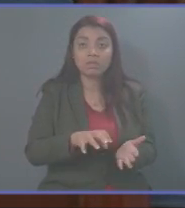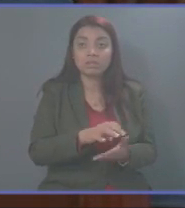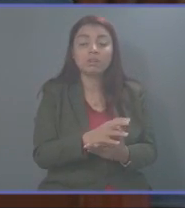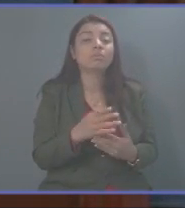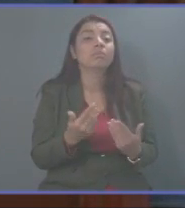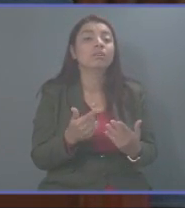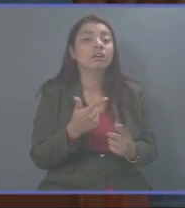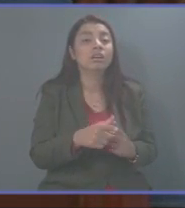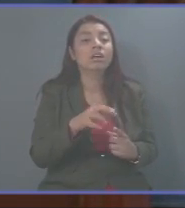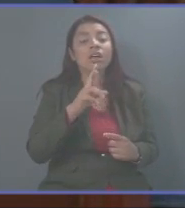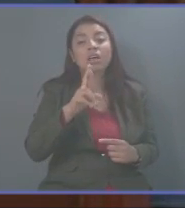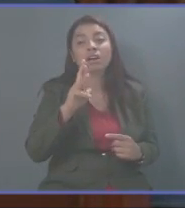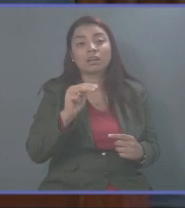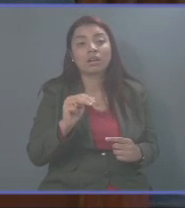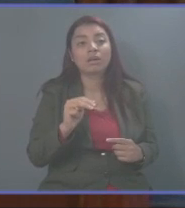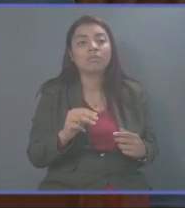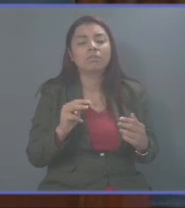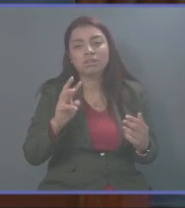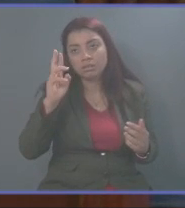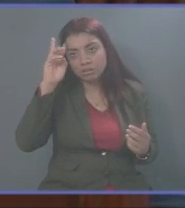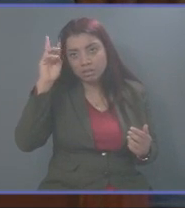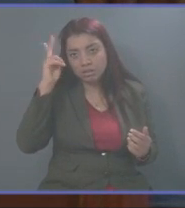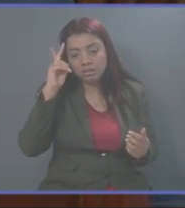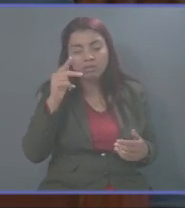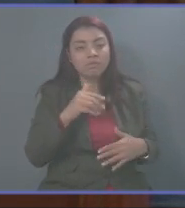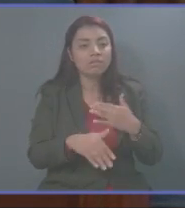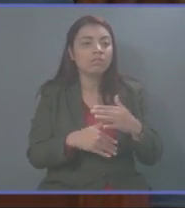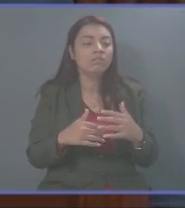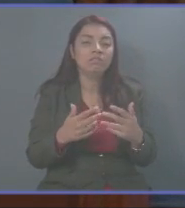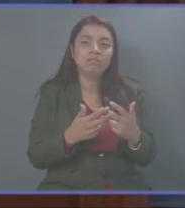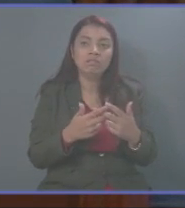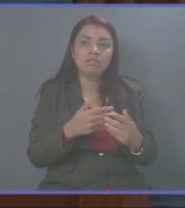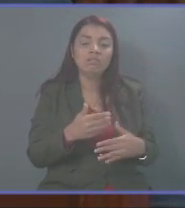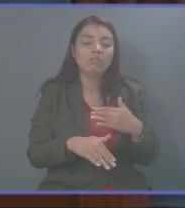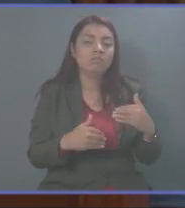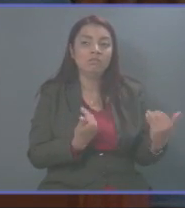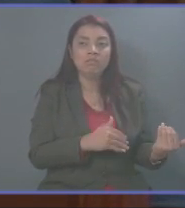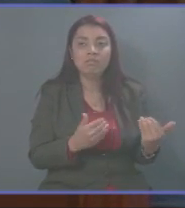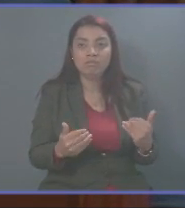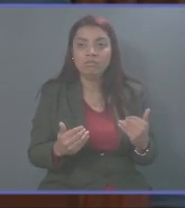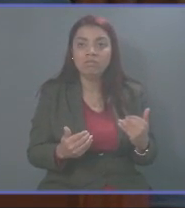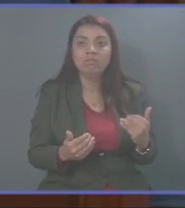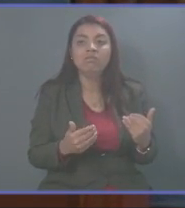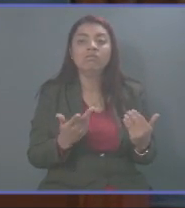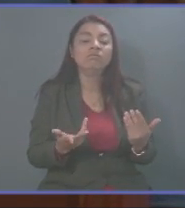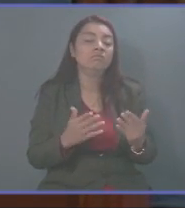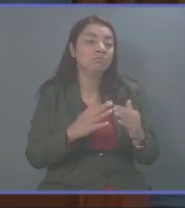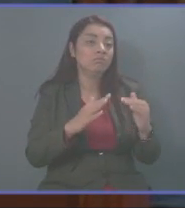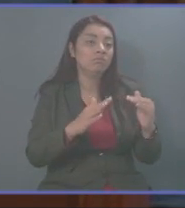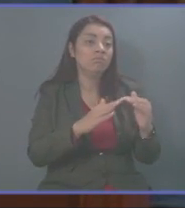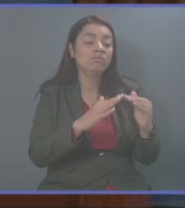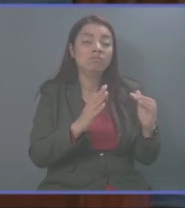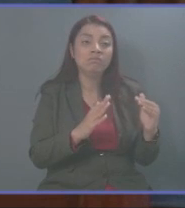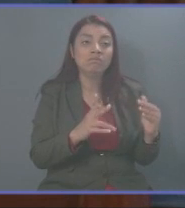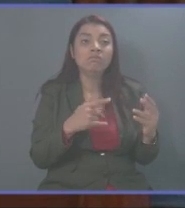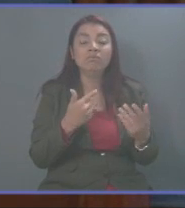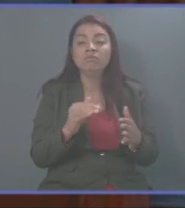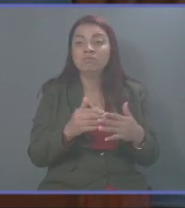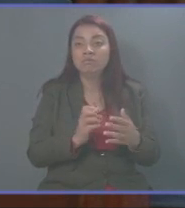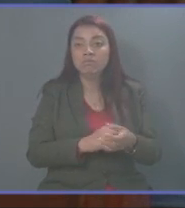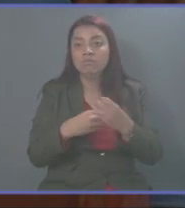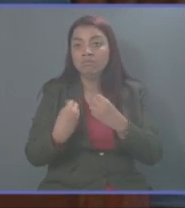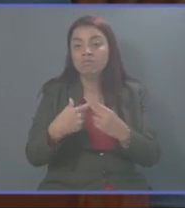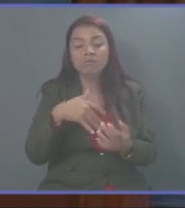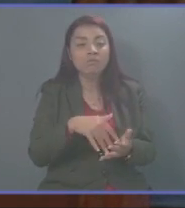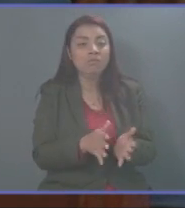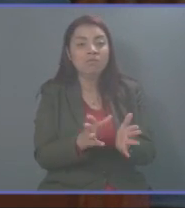en sus siglas RM, corresponden a los generadores en actividades realizadas en las casas de habitación, las oficinas públicas